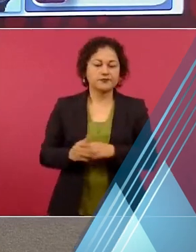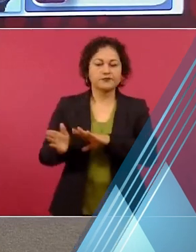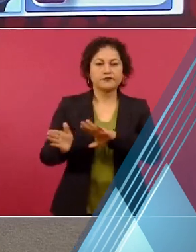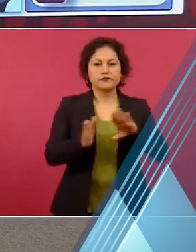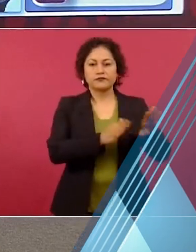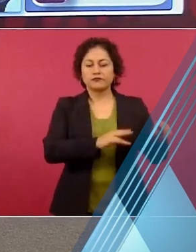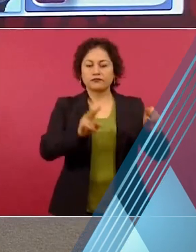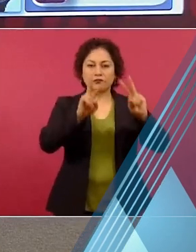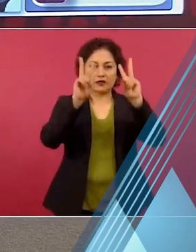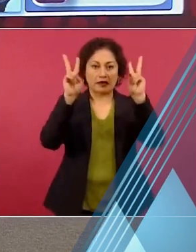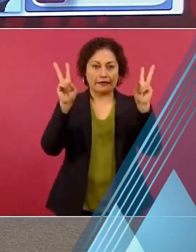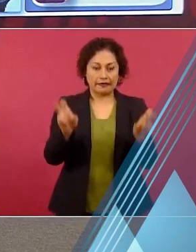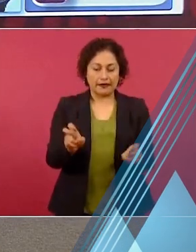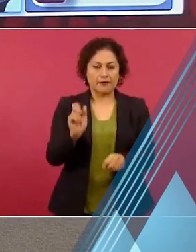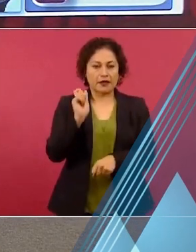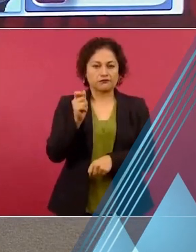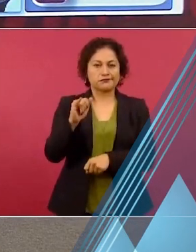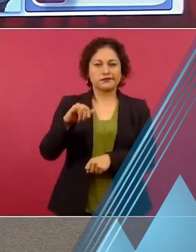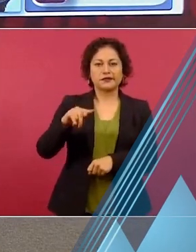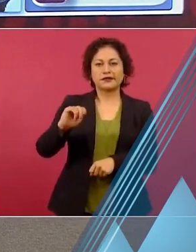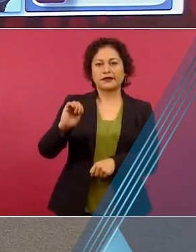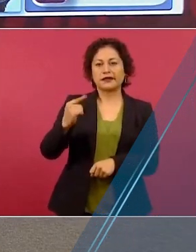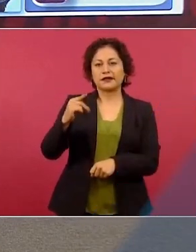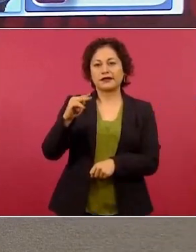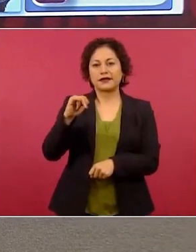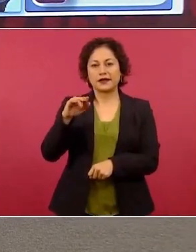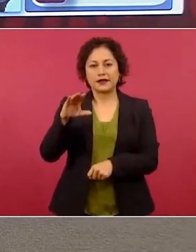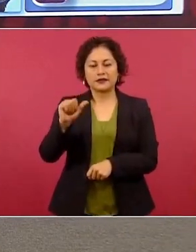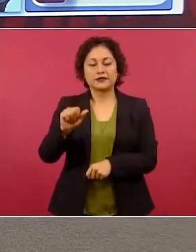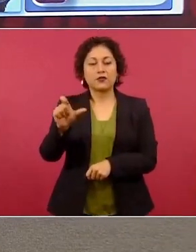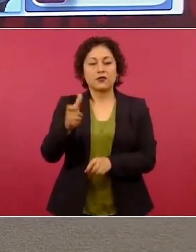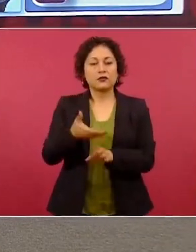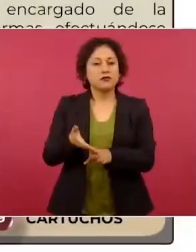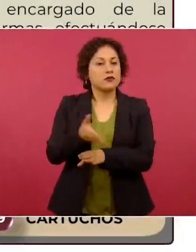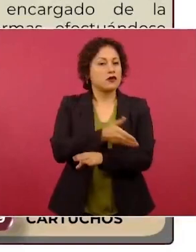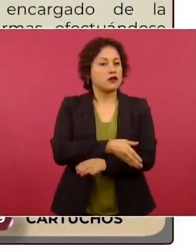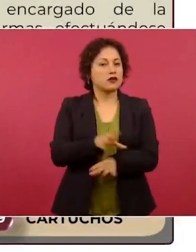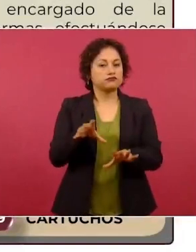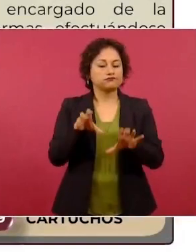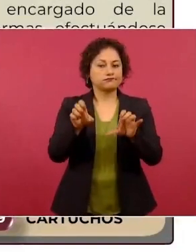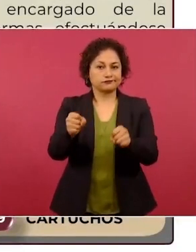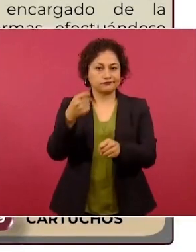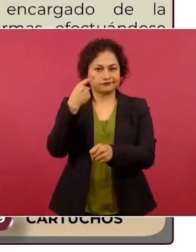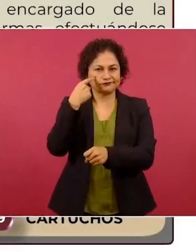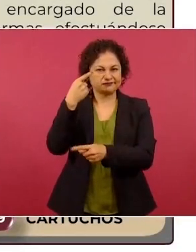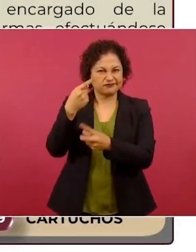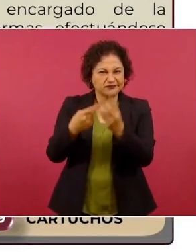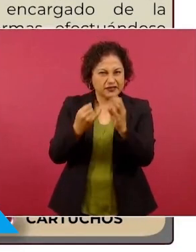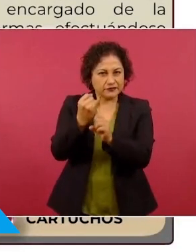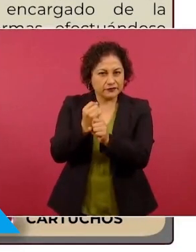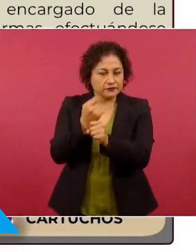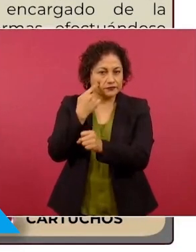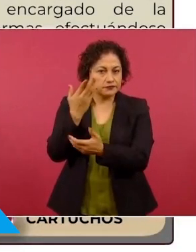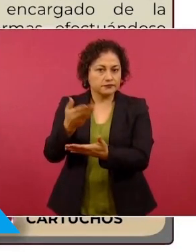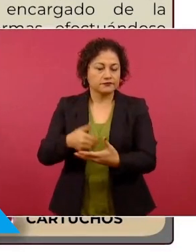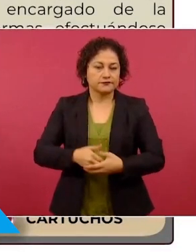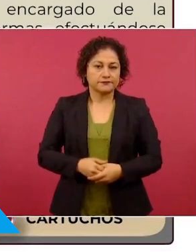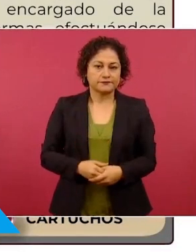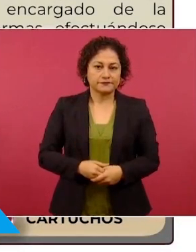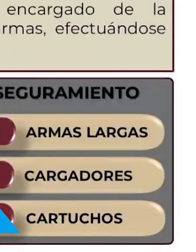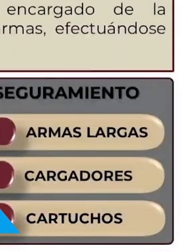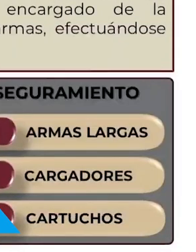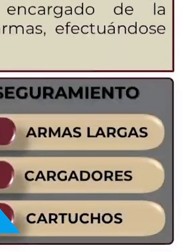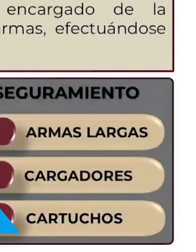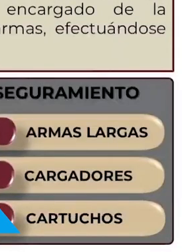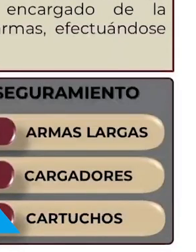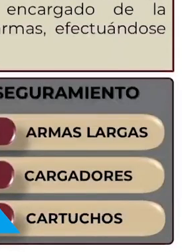después del evento de la captura de Ovidio Guzmán se obtuvo información de inteligencia que había una casa